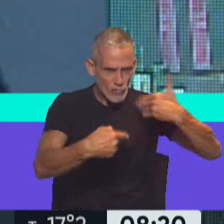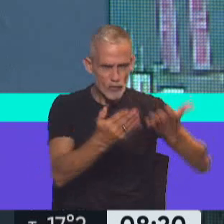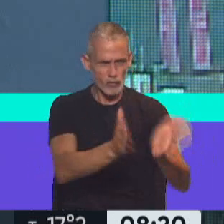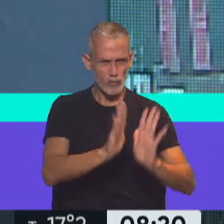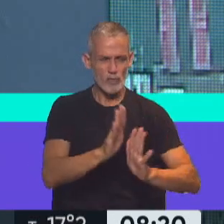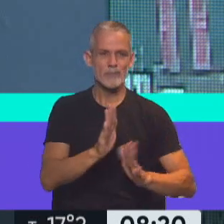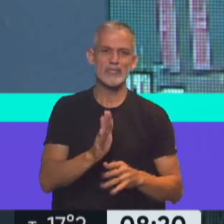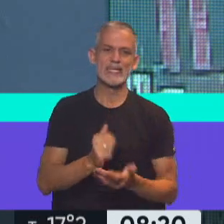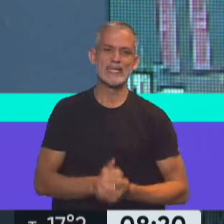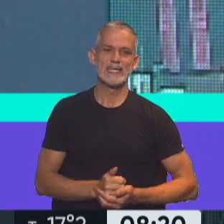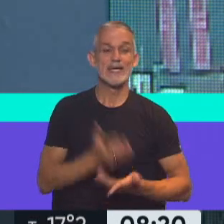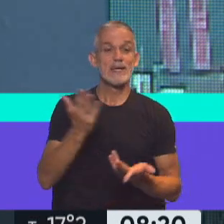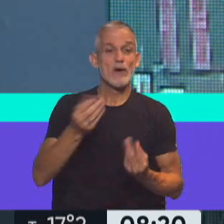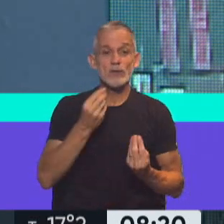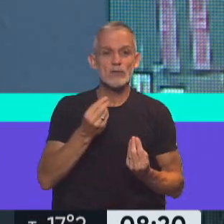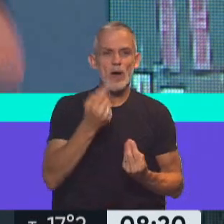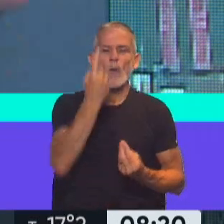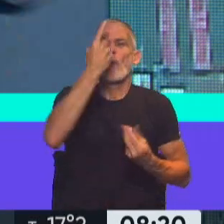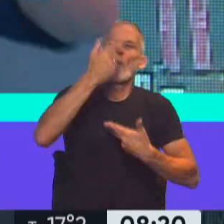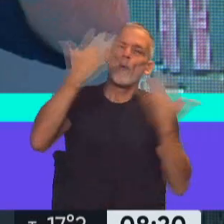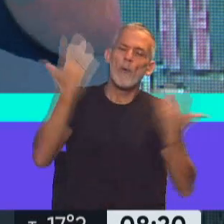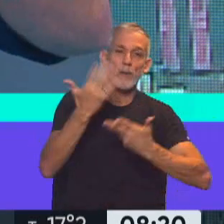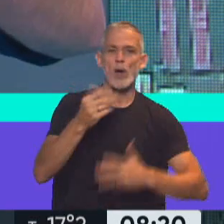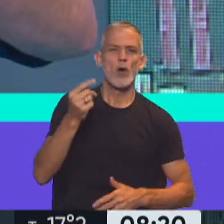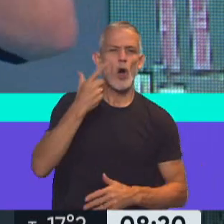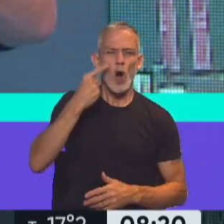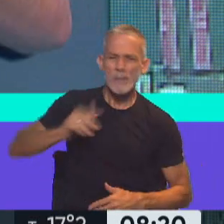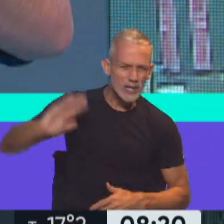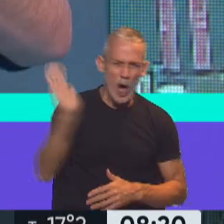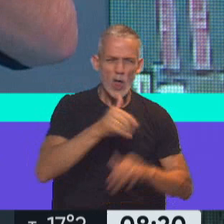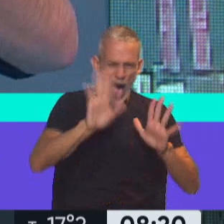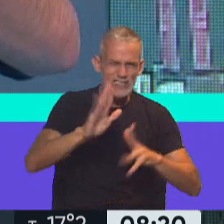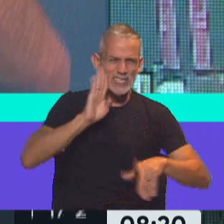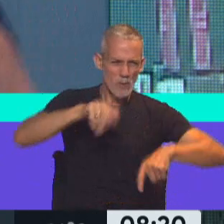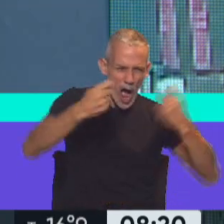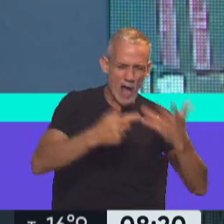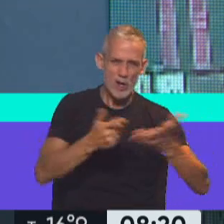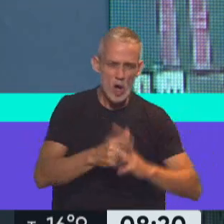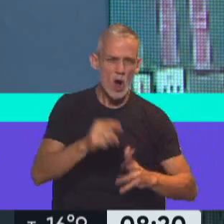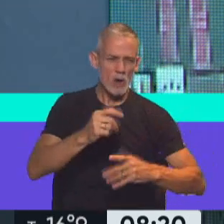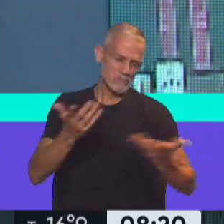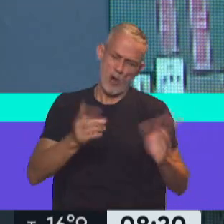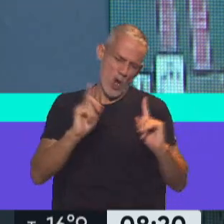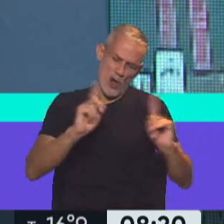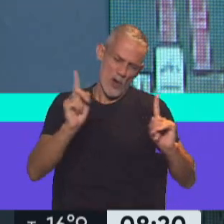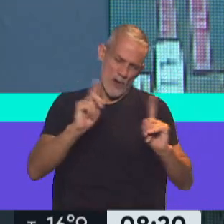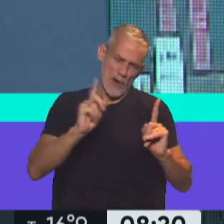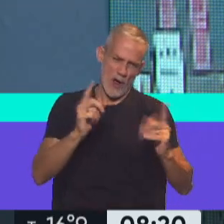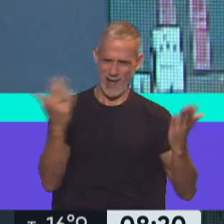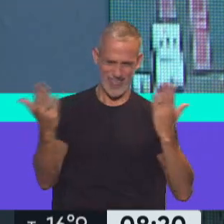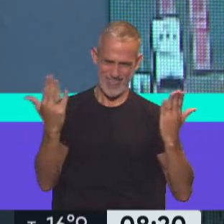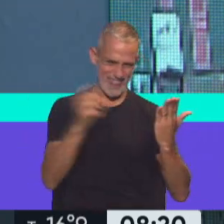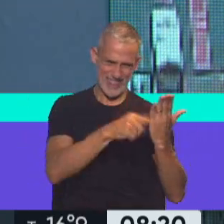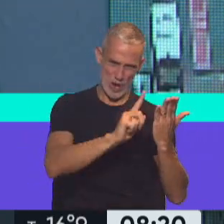decir que no es un hecho aislado, bueno, todos los varones son violadores o abusadores. Claro, ni una cosa ni la otra. Digo, no se está diciendo ninguna